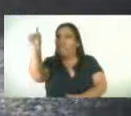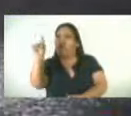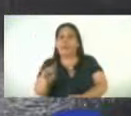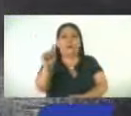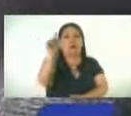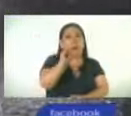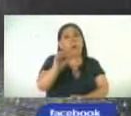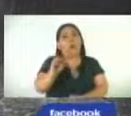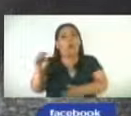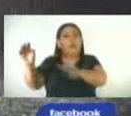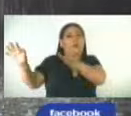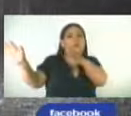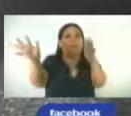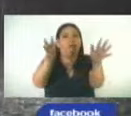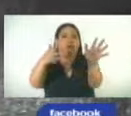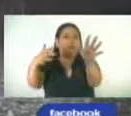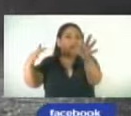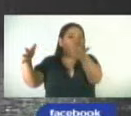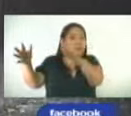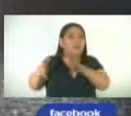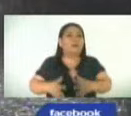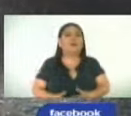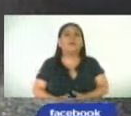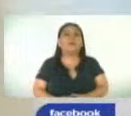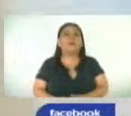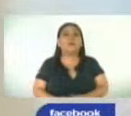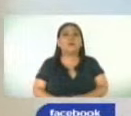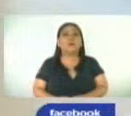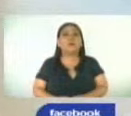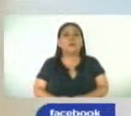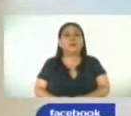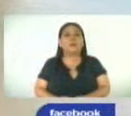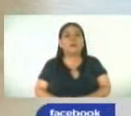ráfagas de viento ocasionalmente fuertes.